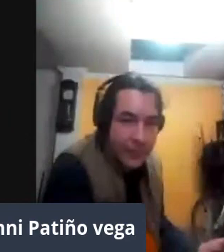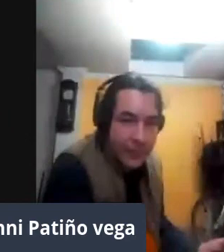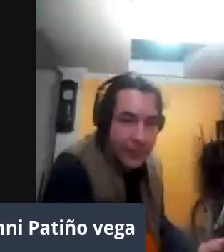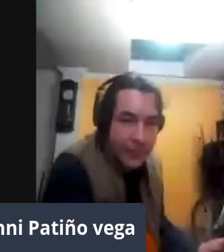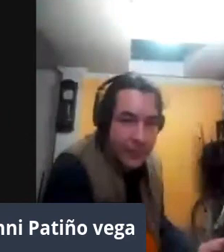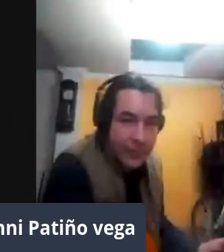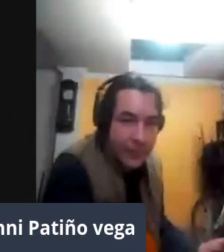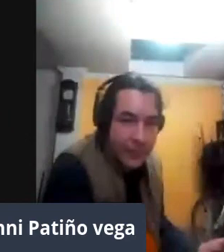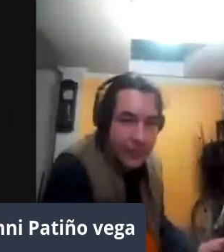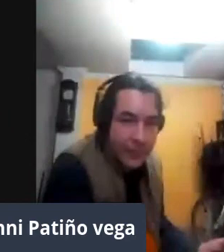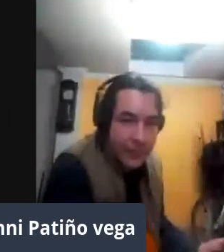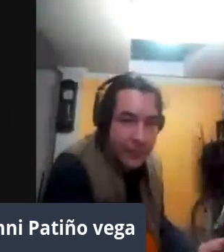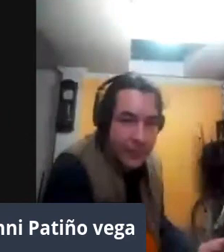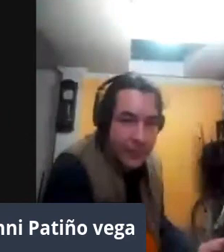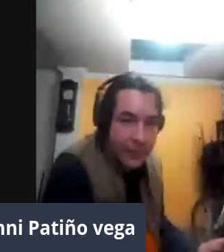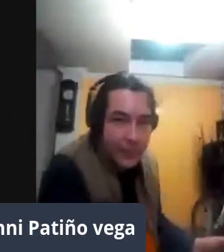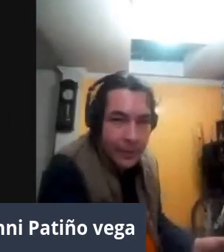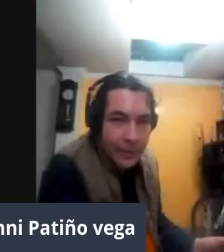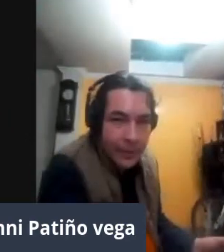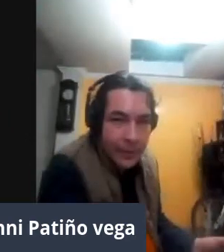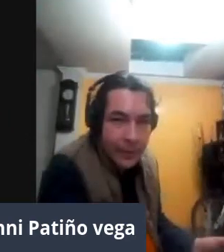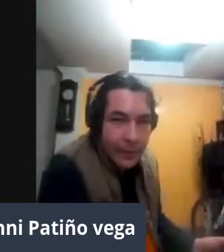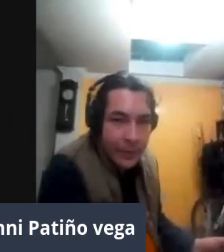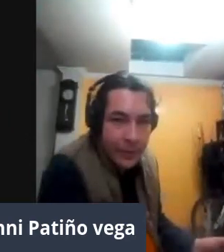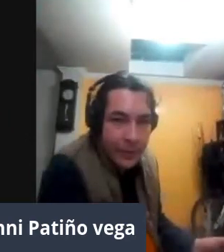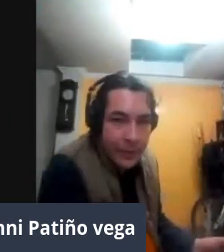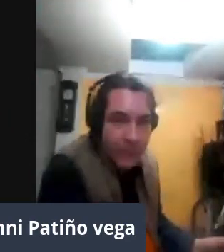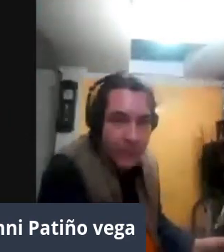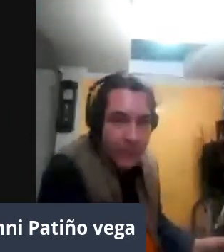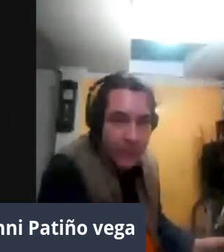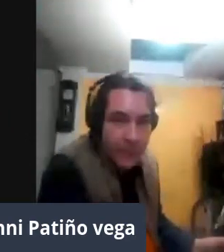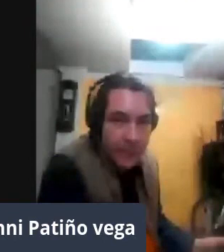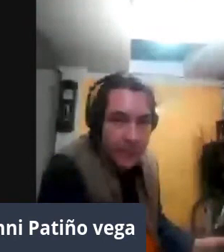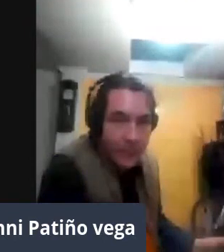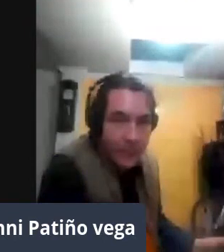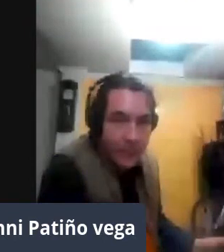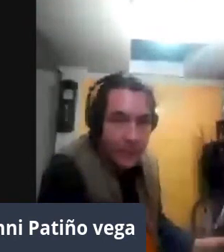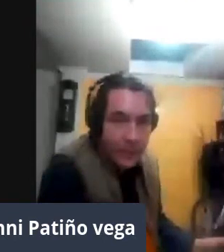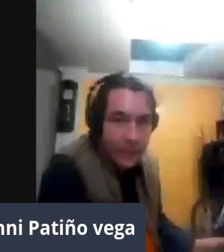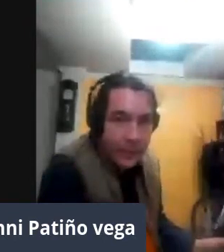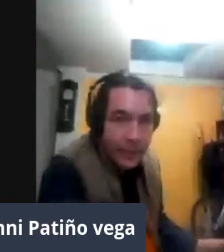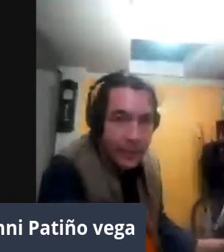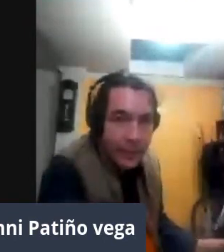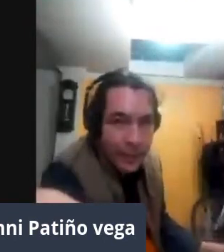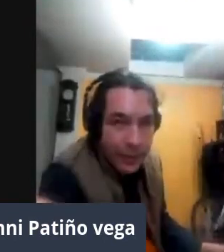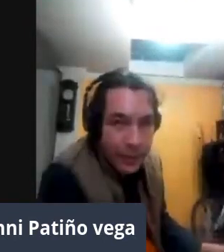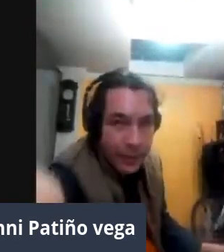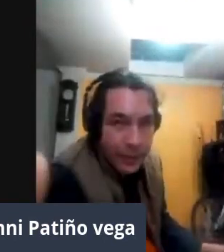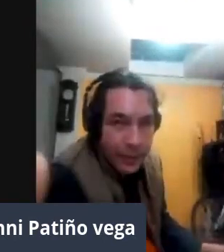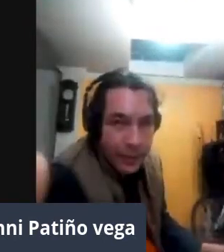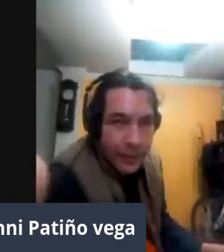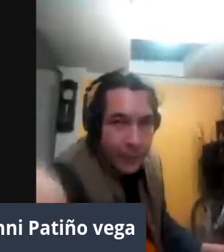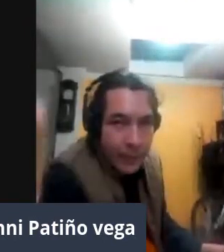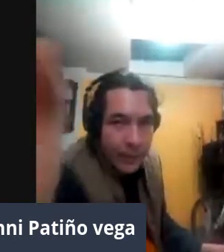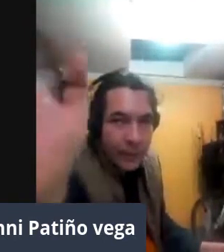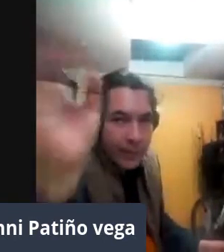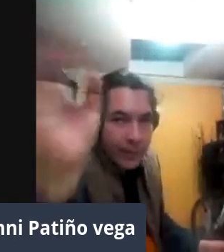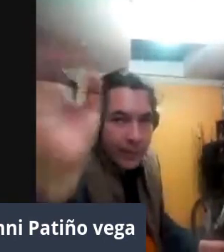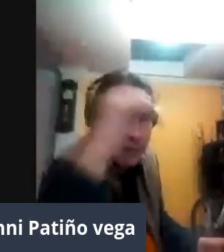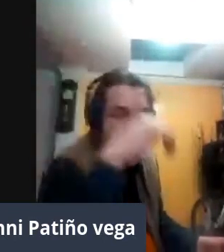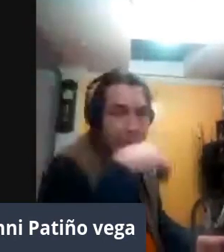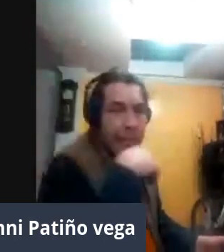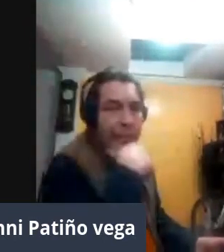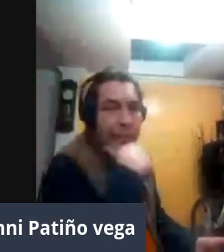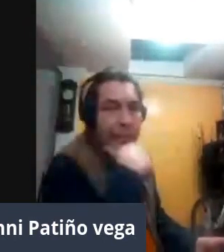ya un destino de cada uno es estado con ángel en el mundo actual yo decía esa cocinera después del palacio